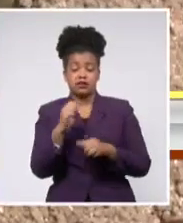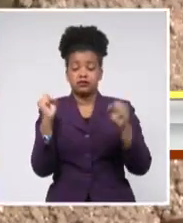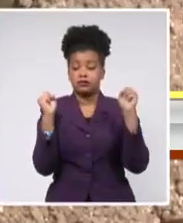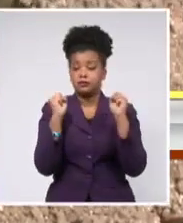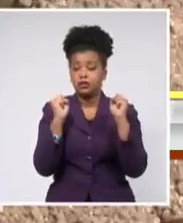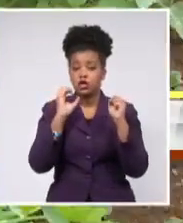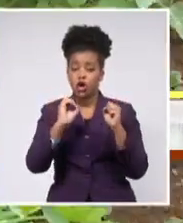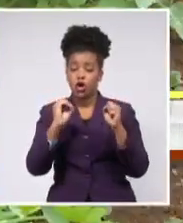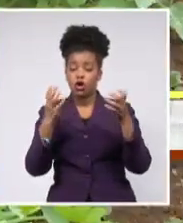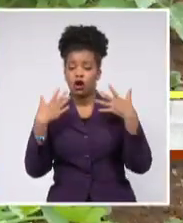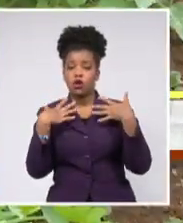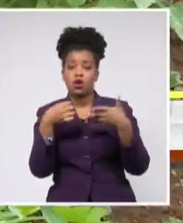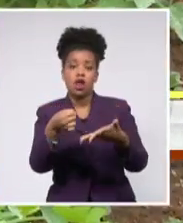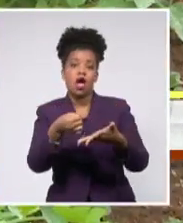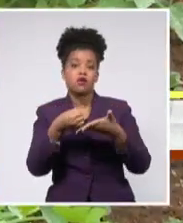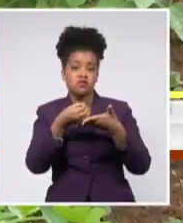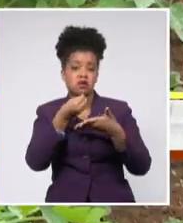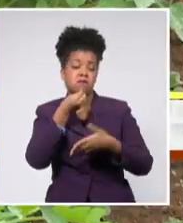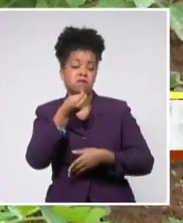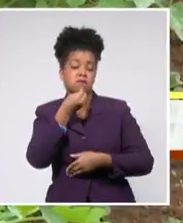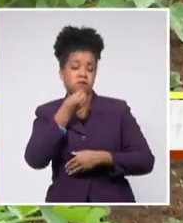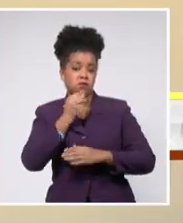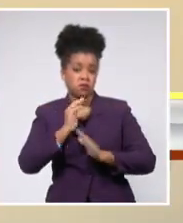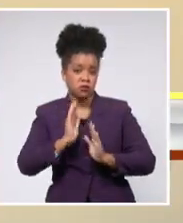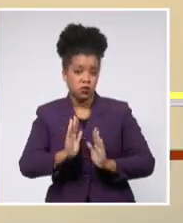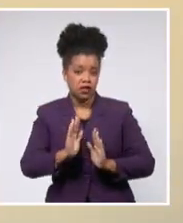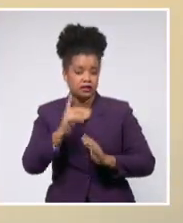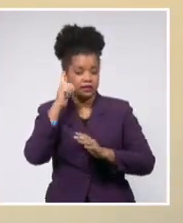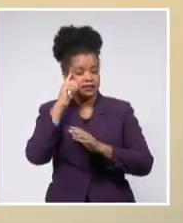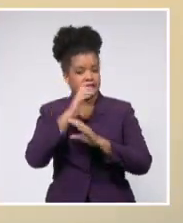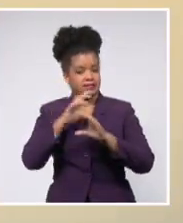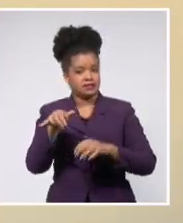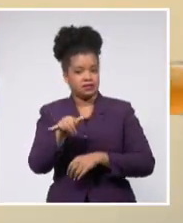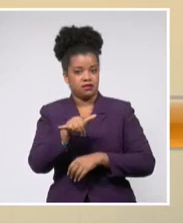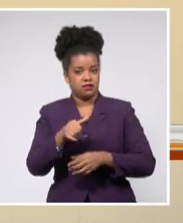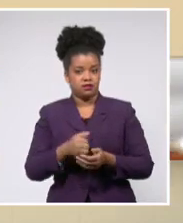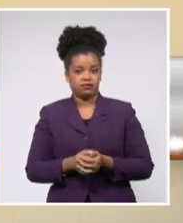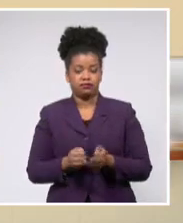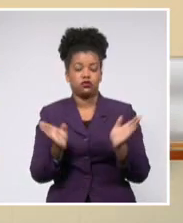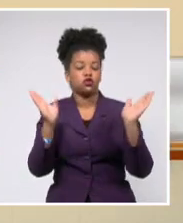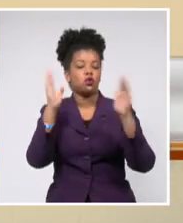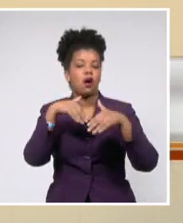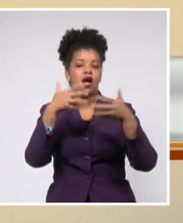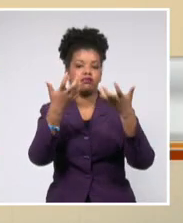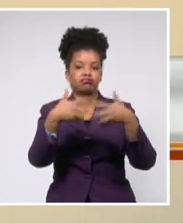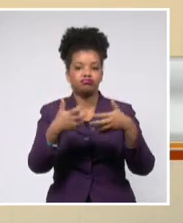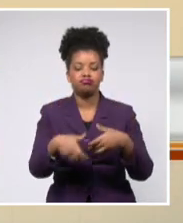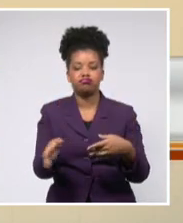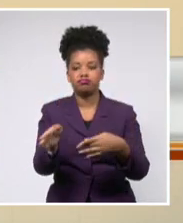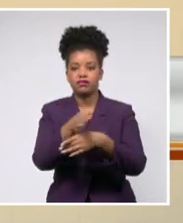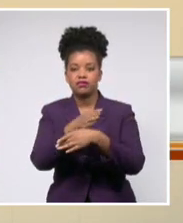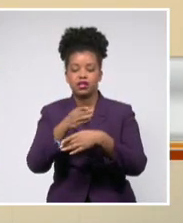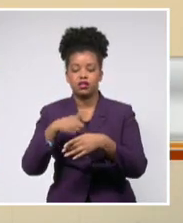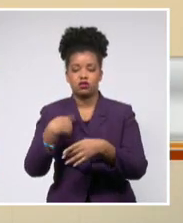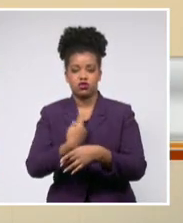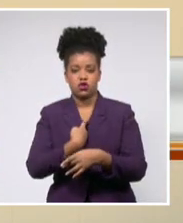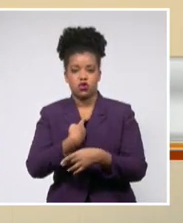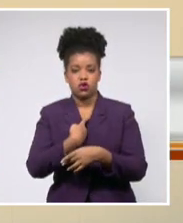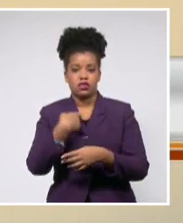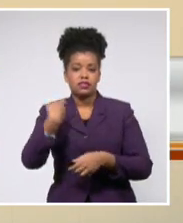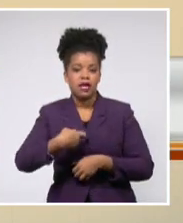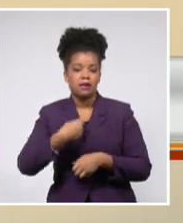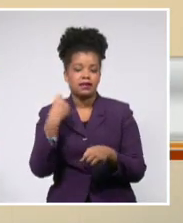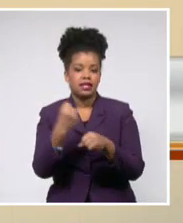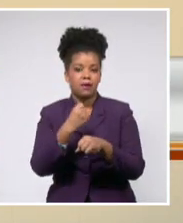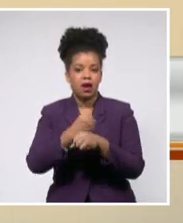ayuda, entonces todo queda en manos de la ciencia. Como no hay cobertura de productos químicos, hay que trabajar